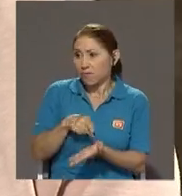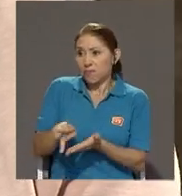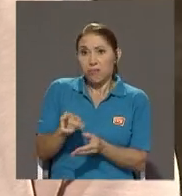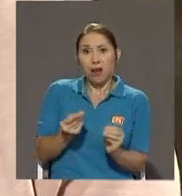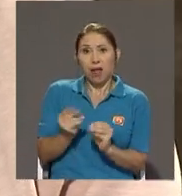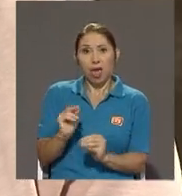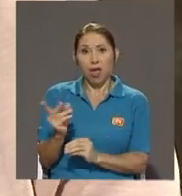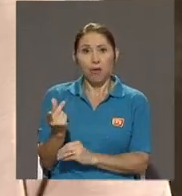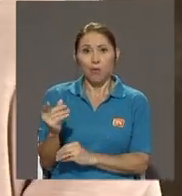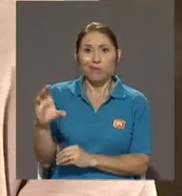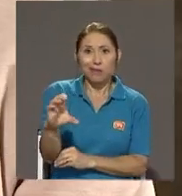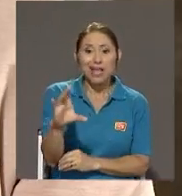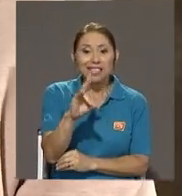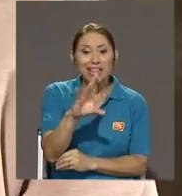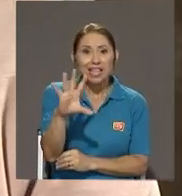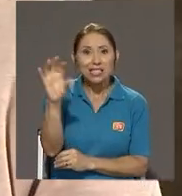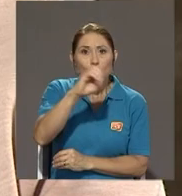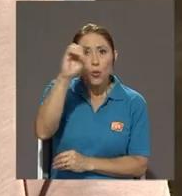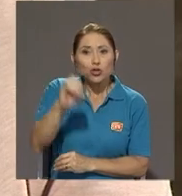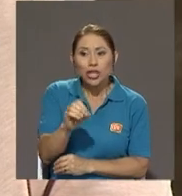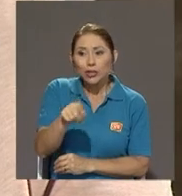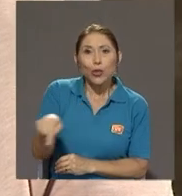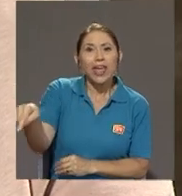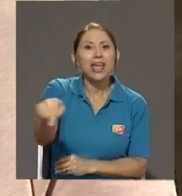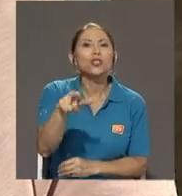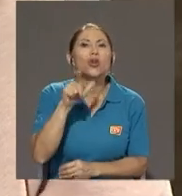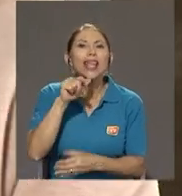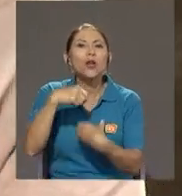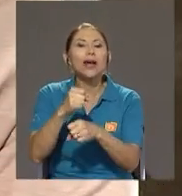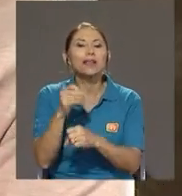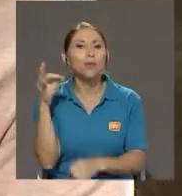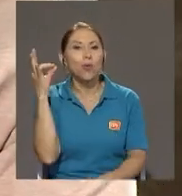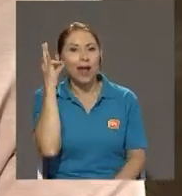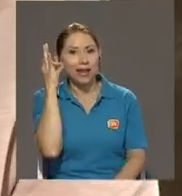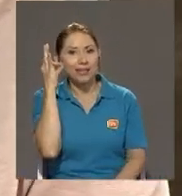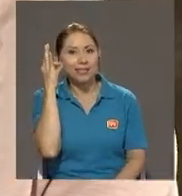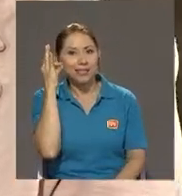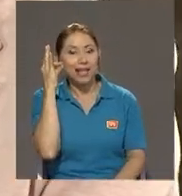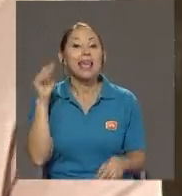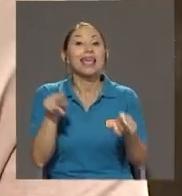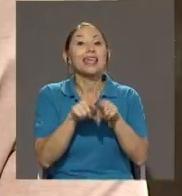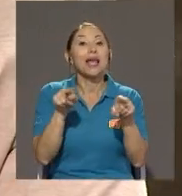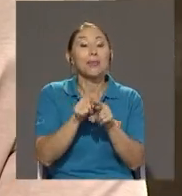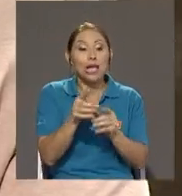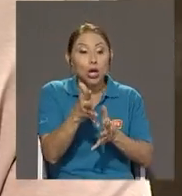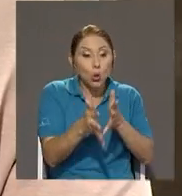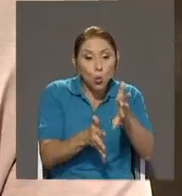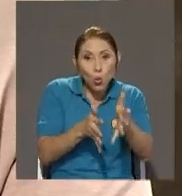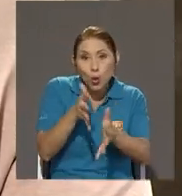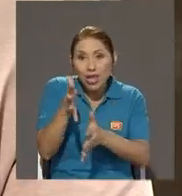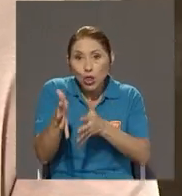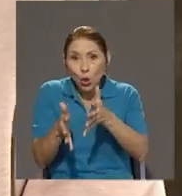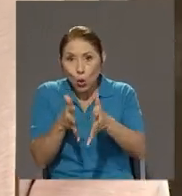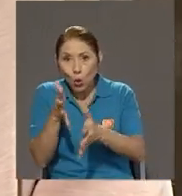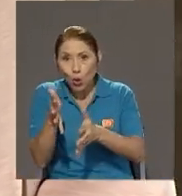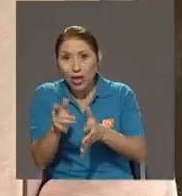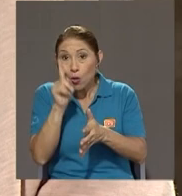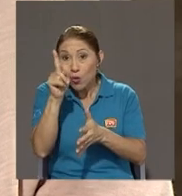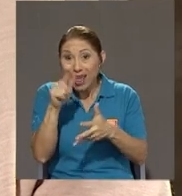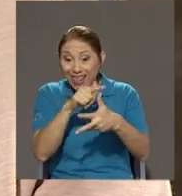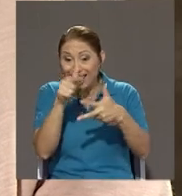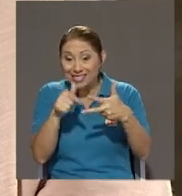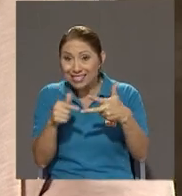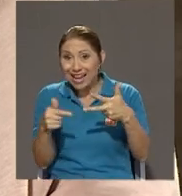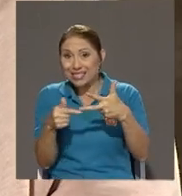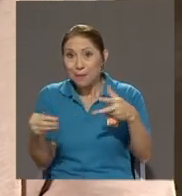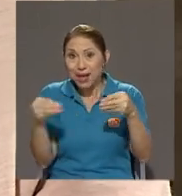tareas son en promedio realizadas por mujeres. Y cuando vemos cuido, que es una de las tareas más difíciles de delegar, vemos que es una